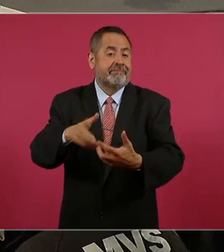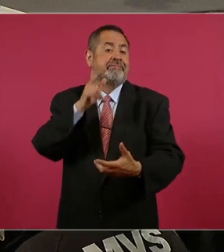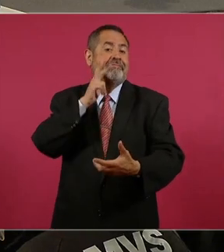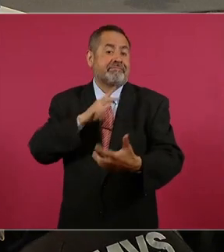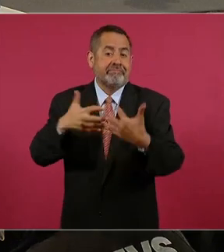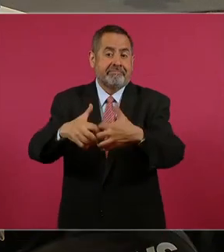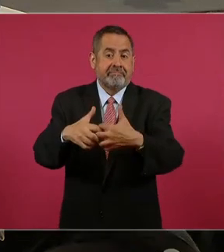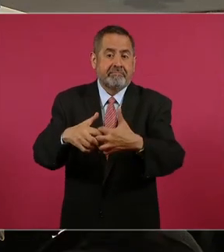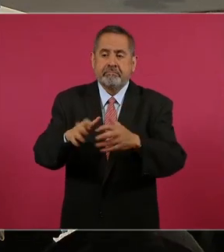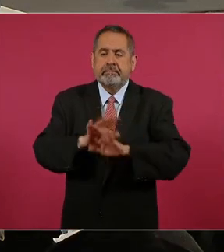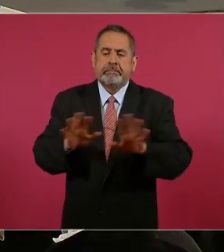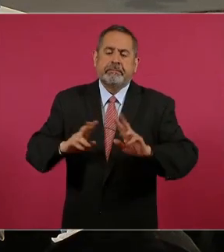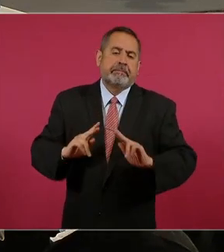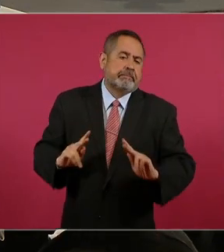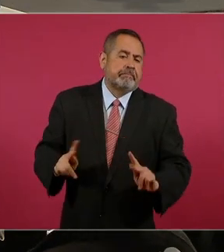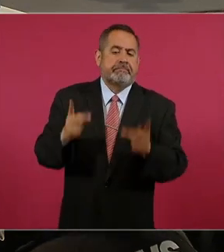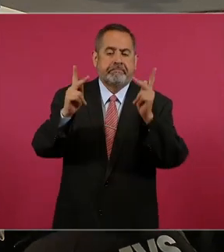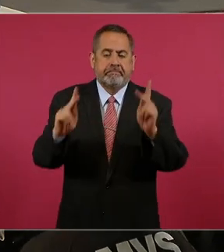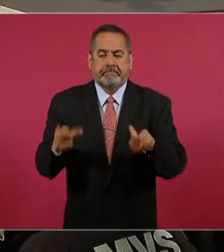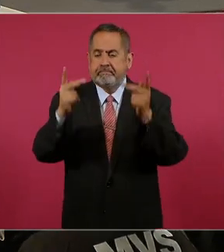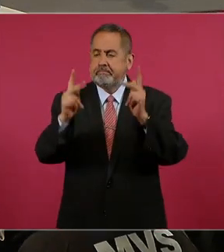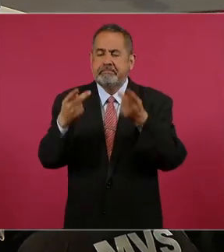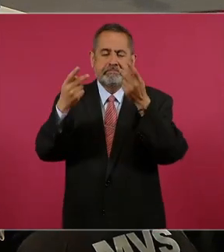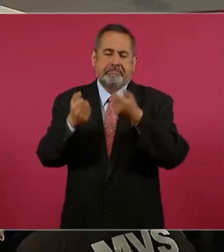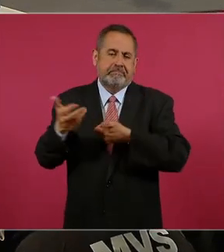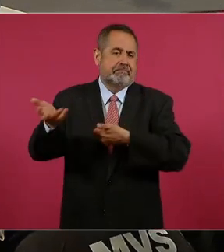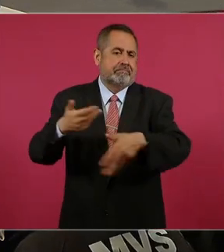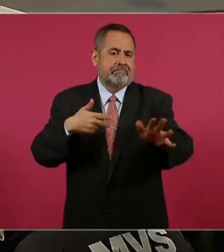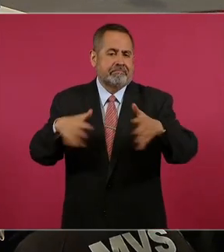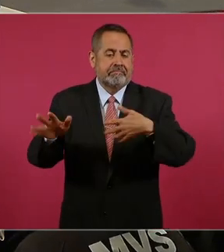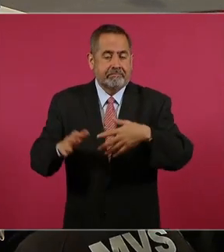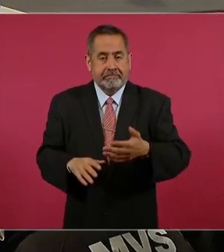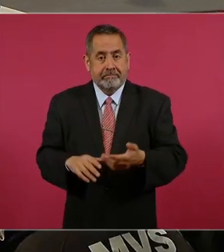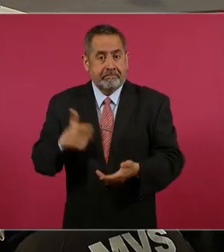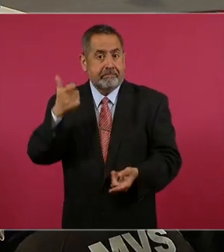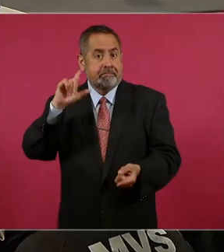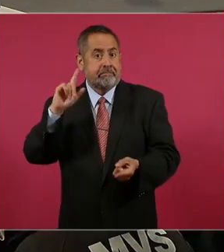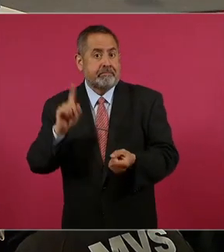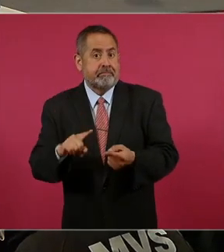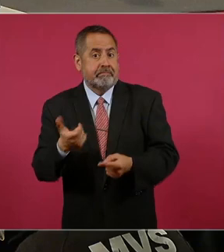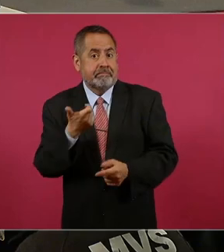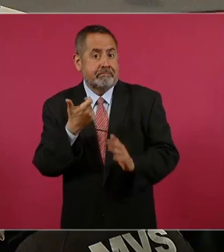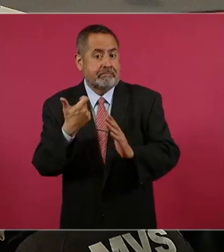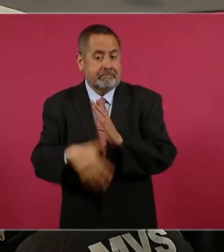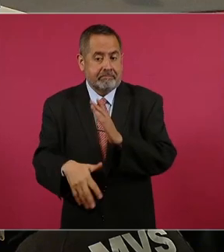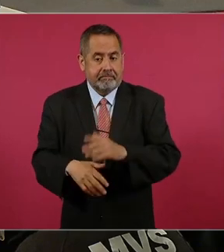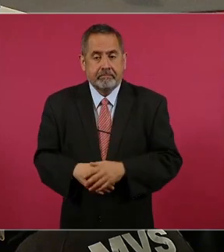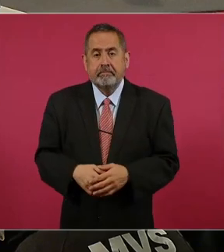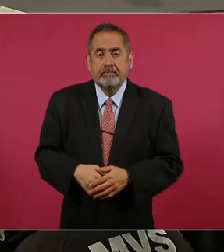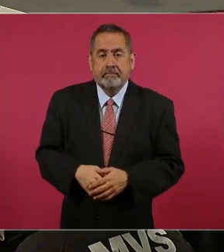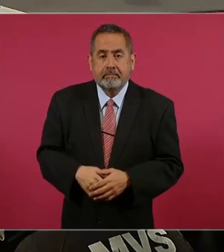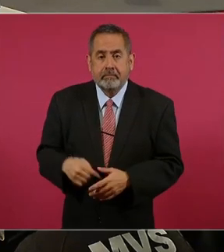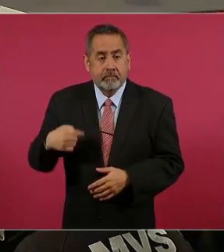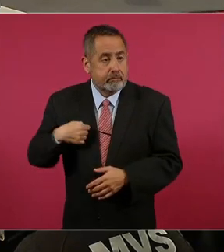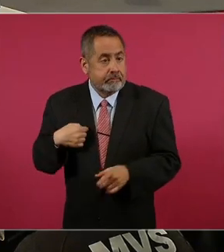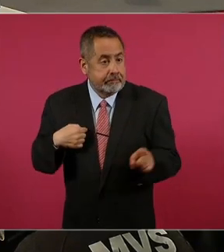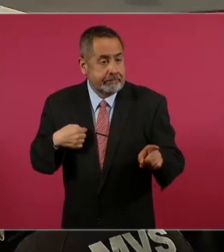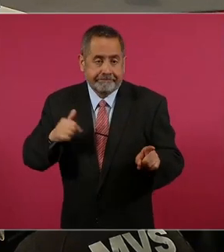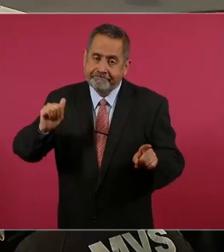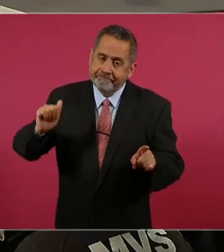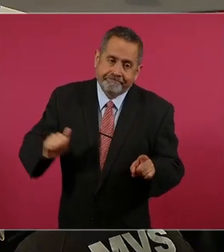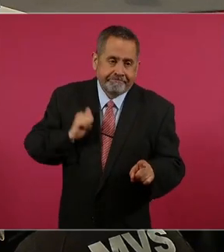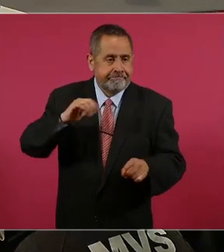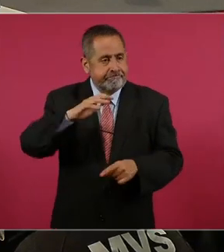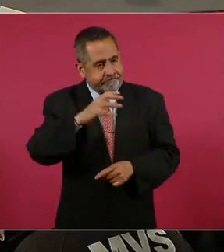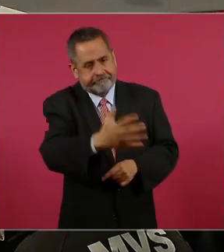a vender refinerías y nosotros aprovechamos esa